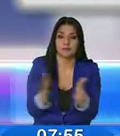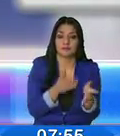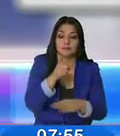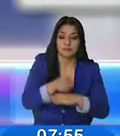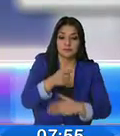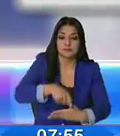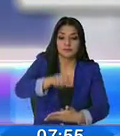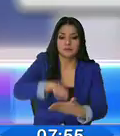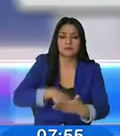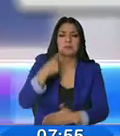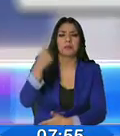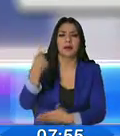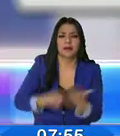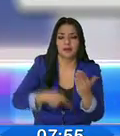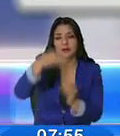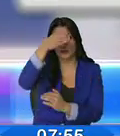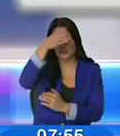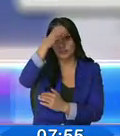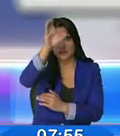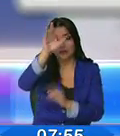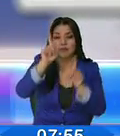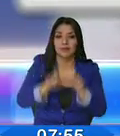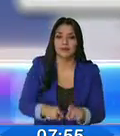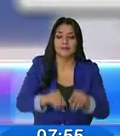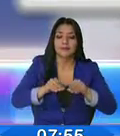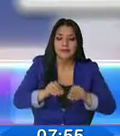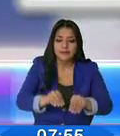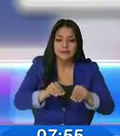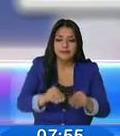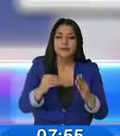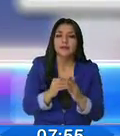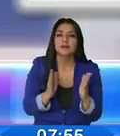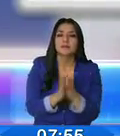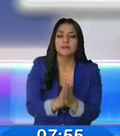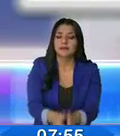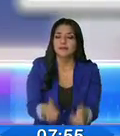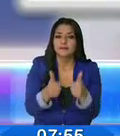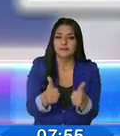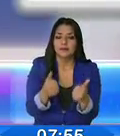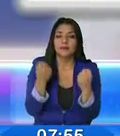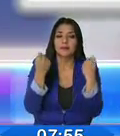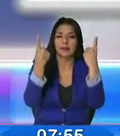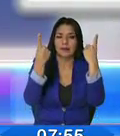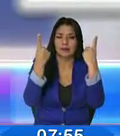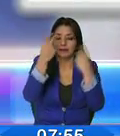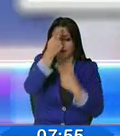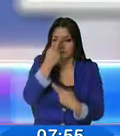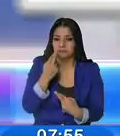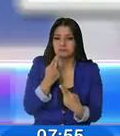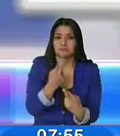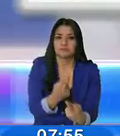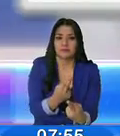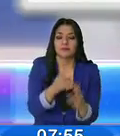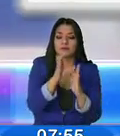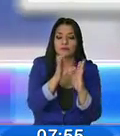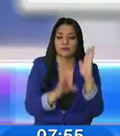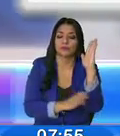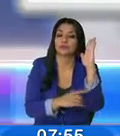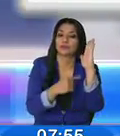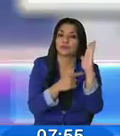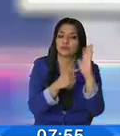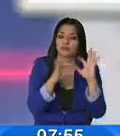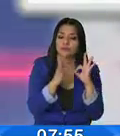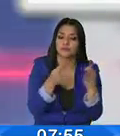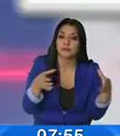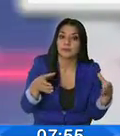decreto sirva para que los conceptos sean debidamente aplicados y comprendidos, respetando el reconocimiento constitucional a la